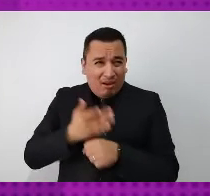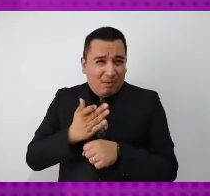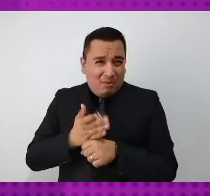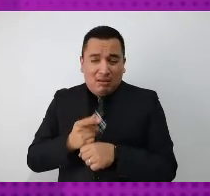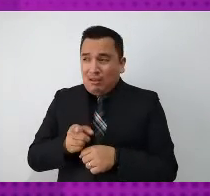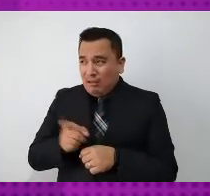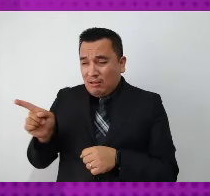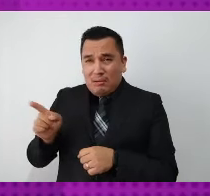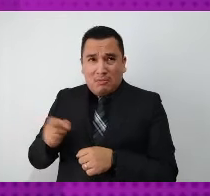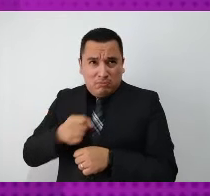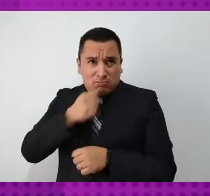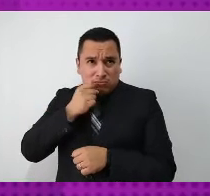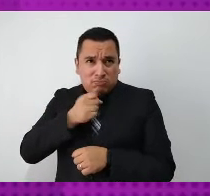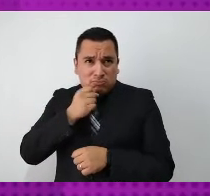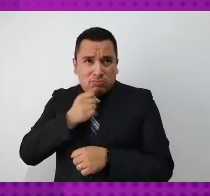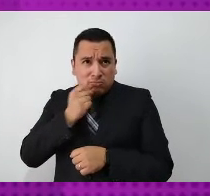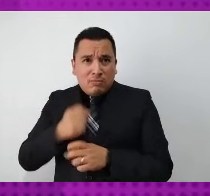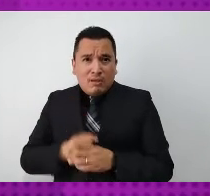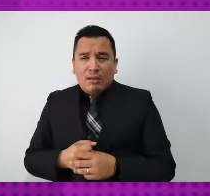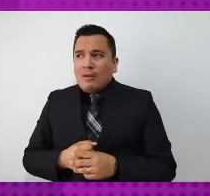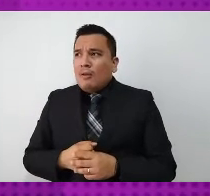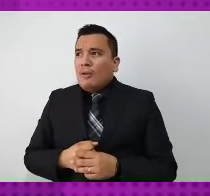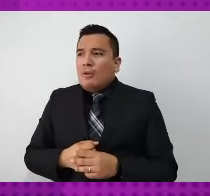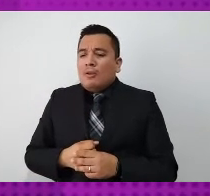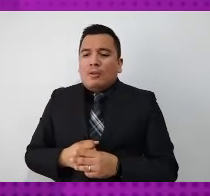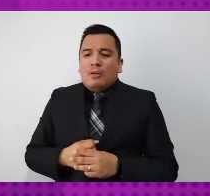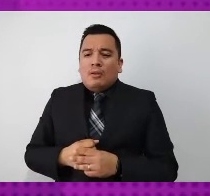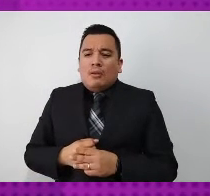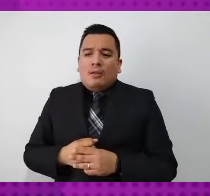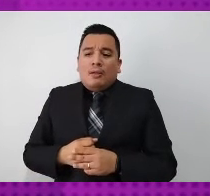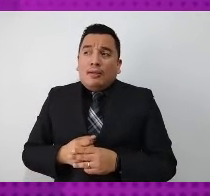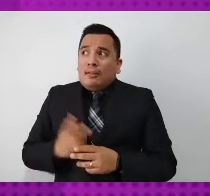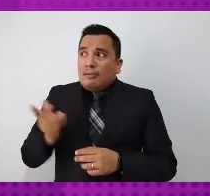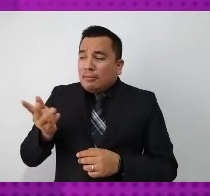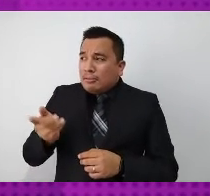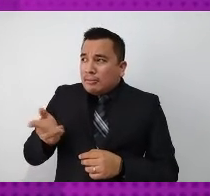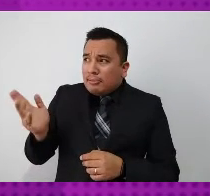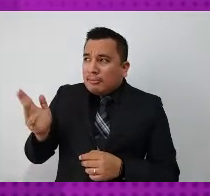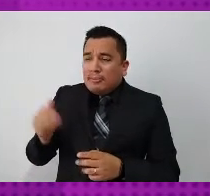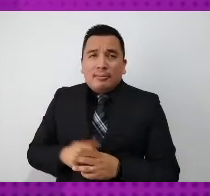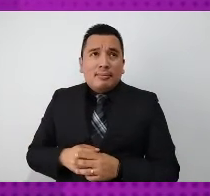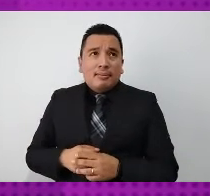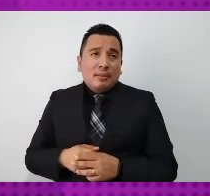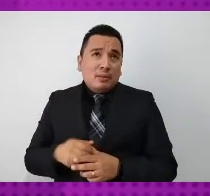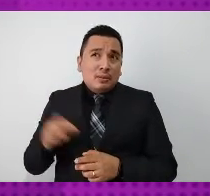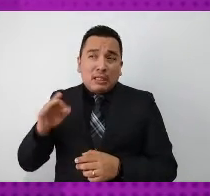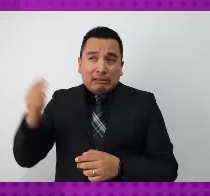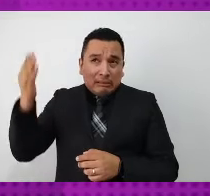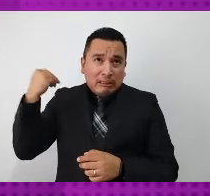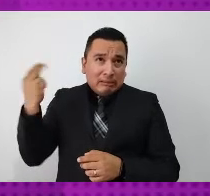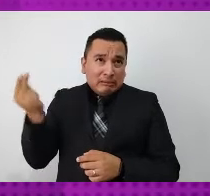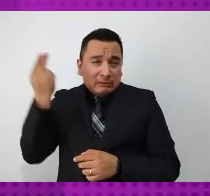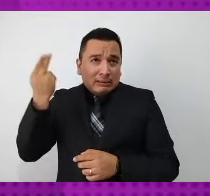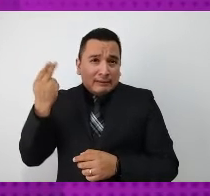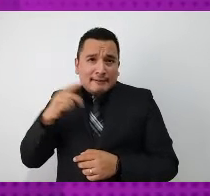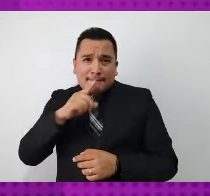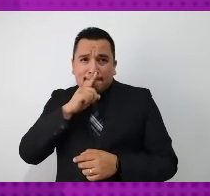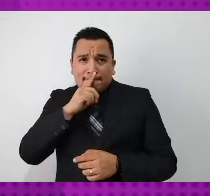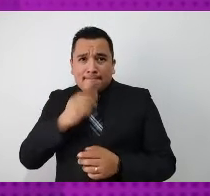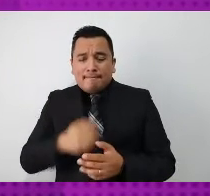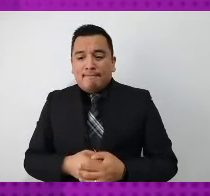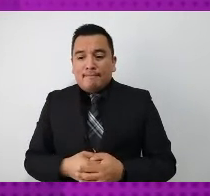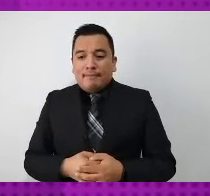este en este momento históricamente marginadas como el caso de los adultos mayores este rango de edad muchos adultos